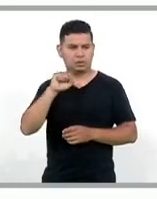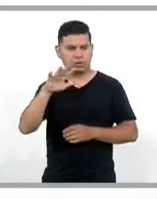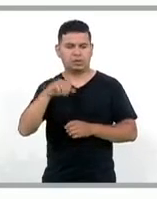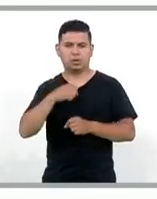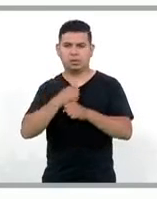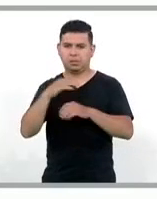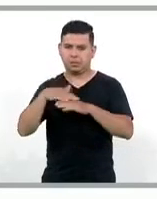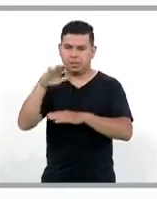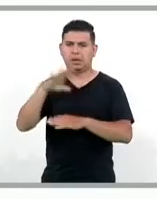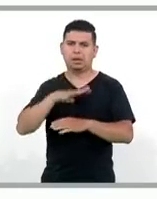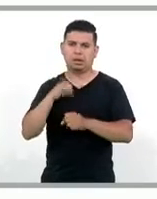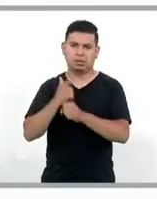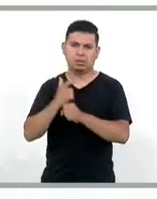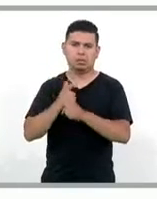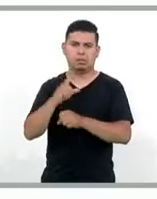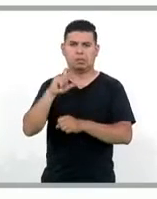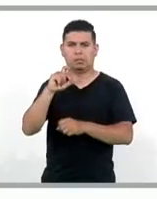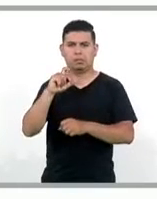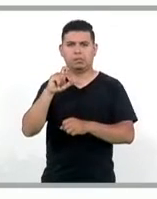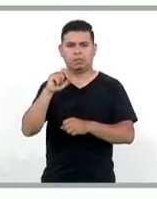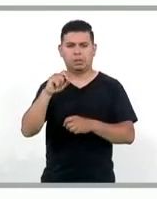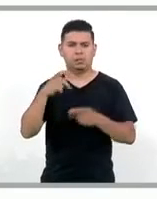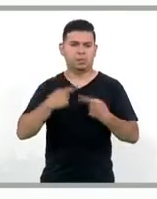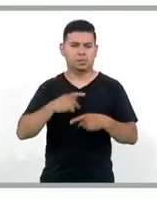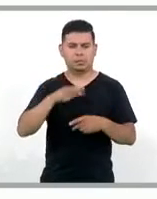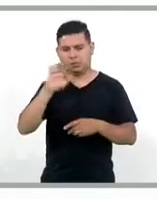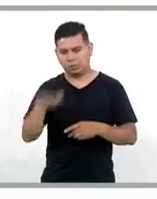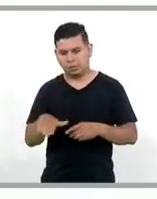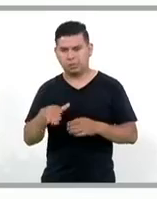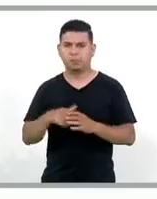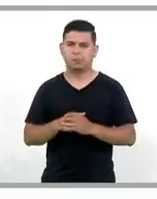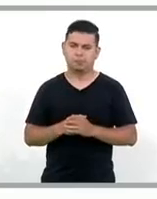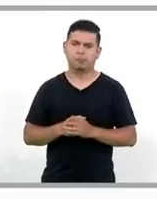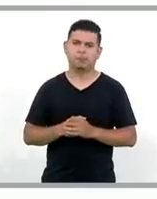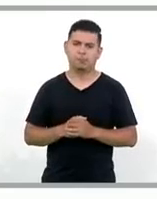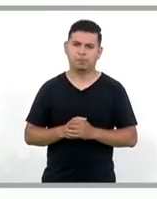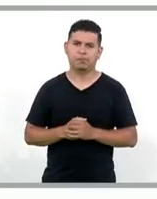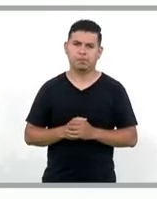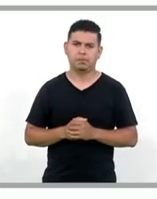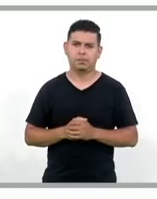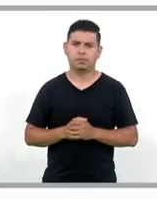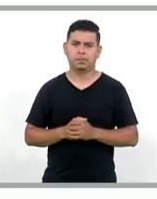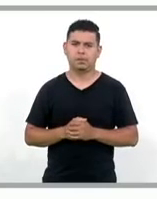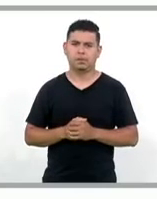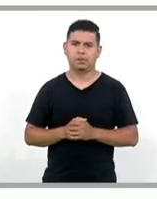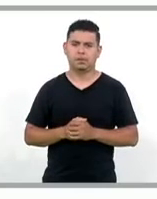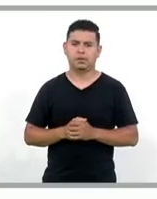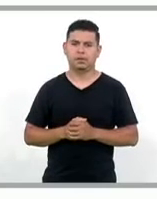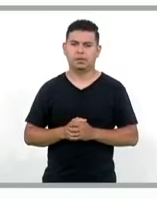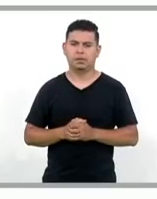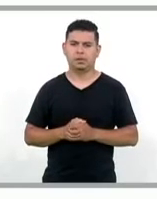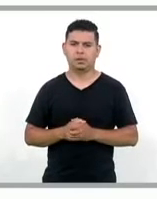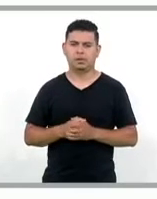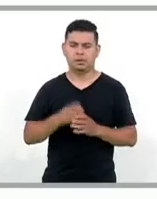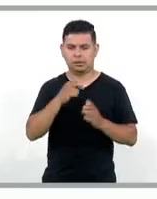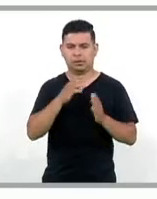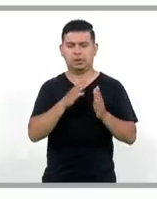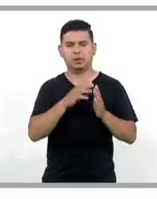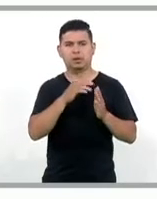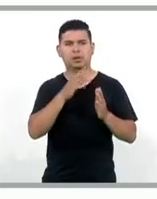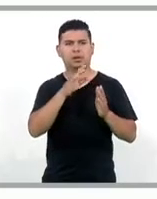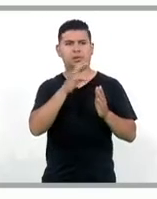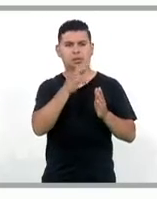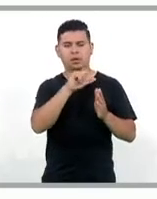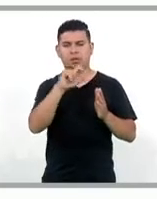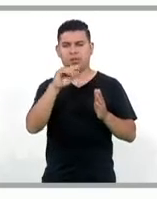tenemos 20 defunciones en el grupo de edad de 60 a 64 años 6 de 59 de